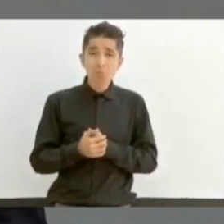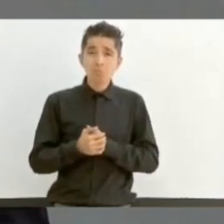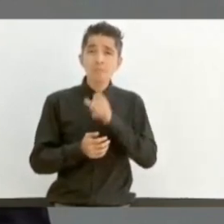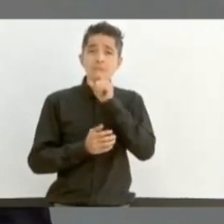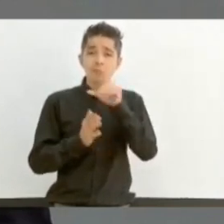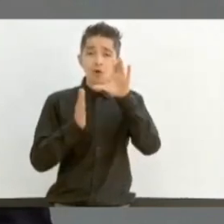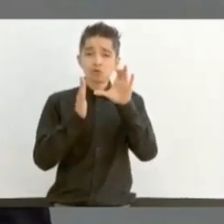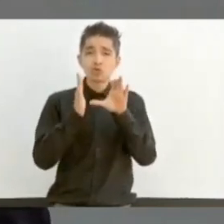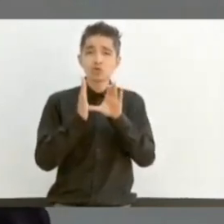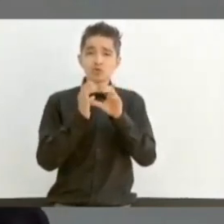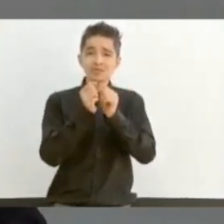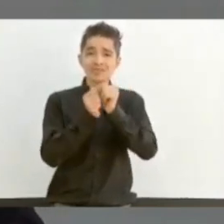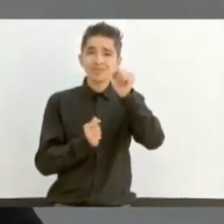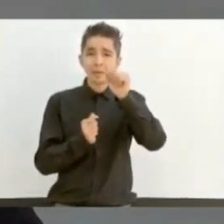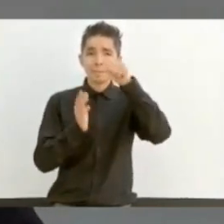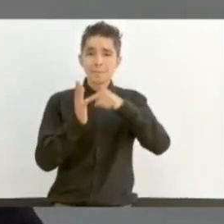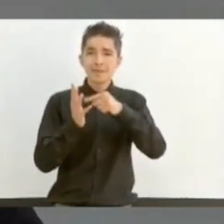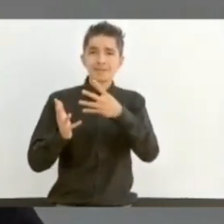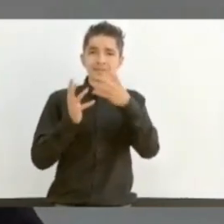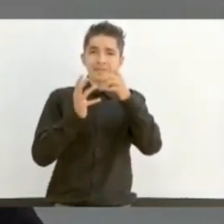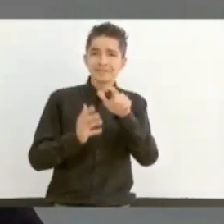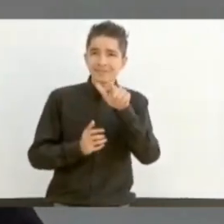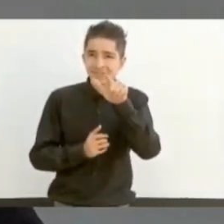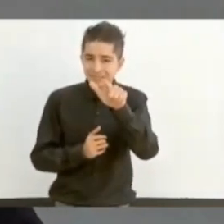de 1917.